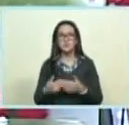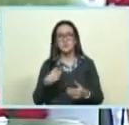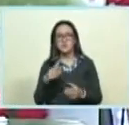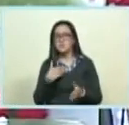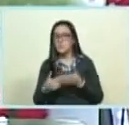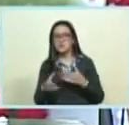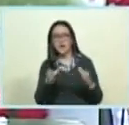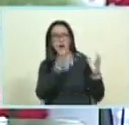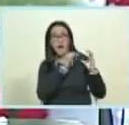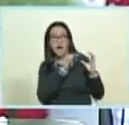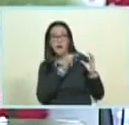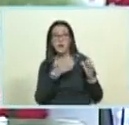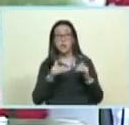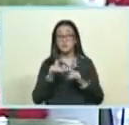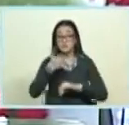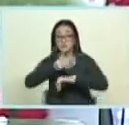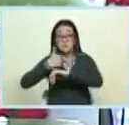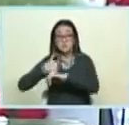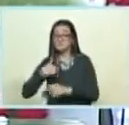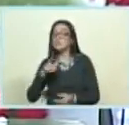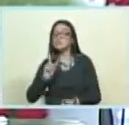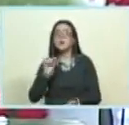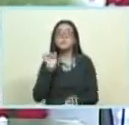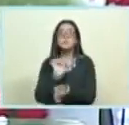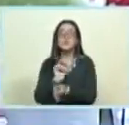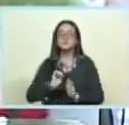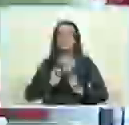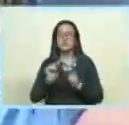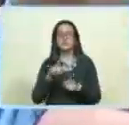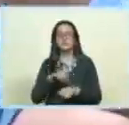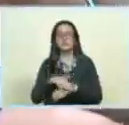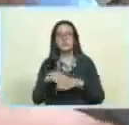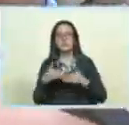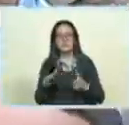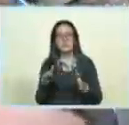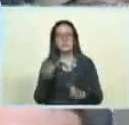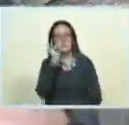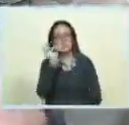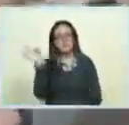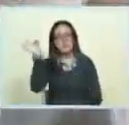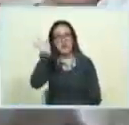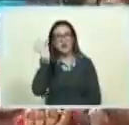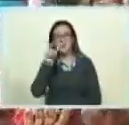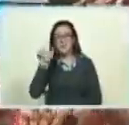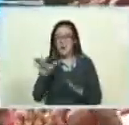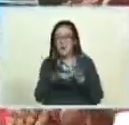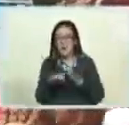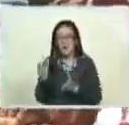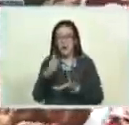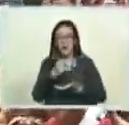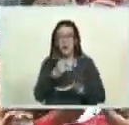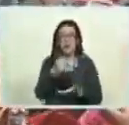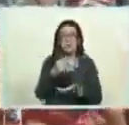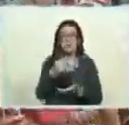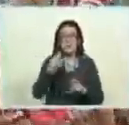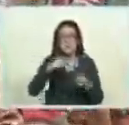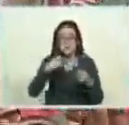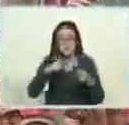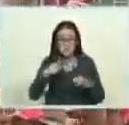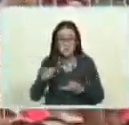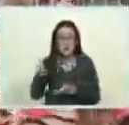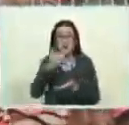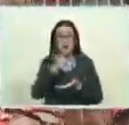cargo, los voy a meter presos y entregarlos a la fiscalía. Aquellos que roban los CLAP, aquellos que trafican con los